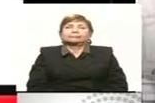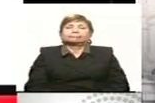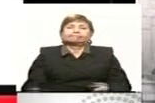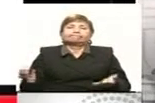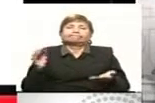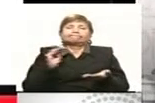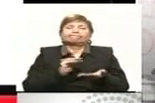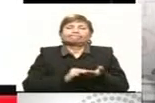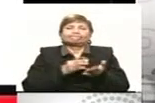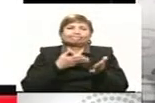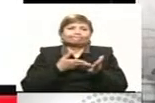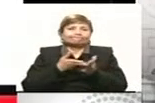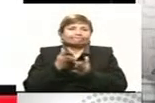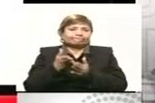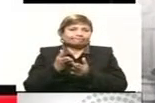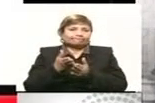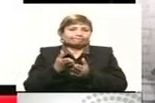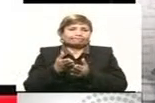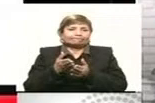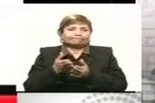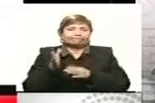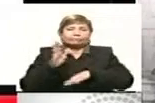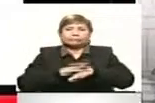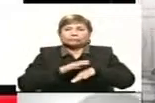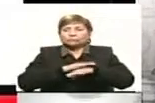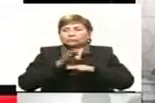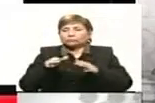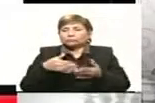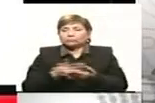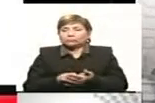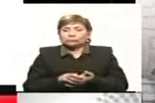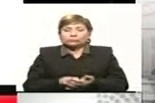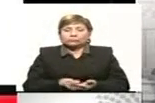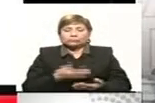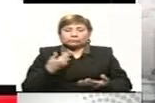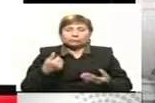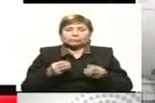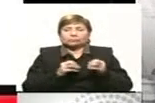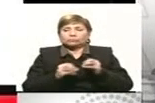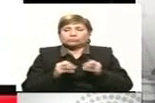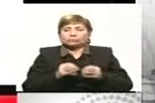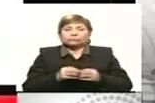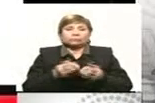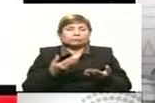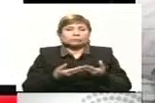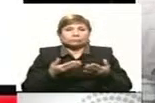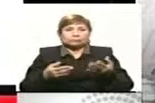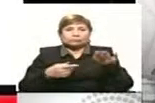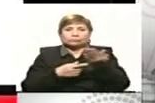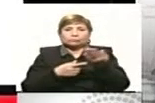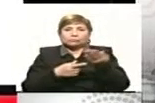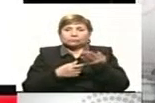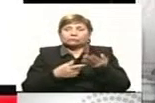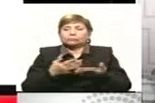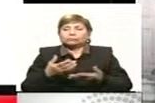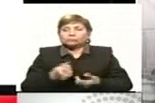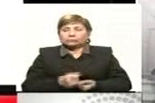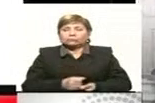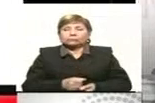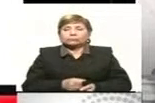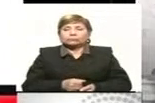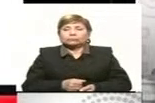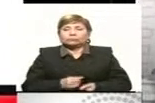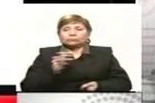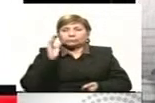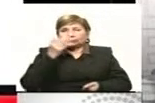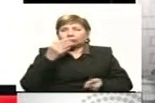nuevamente a través de, sobre todo, principalmente de utilizar mejor las herramientas tecnológicas que hoy tenemos. Para